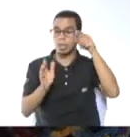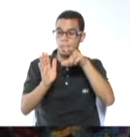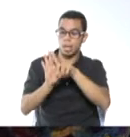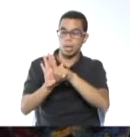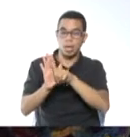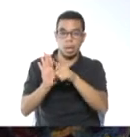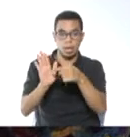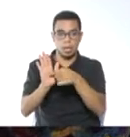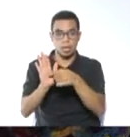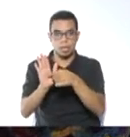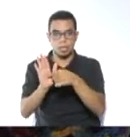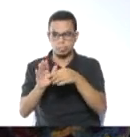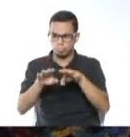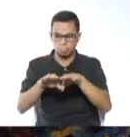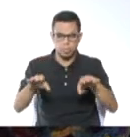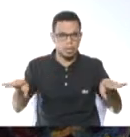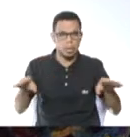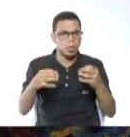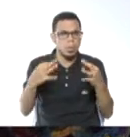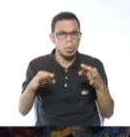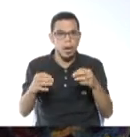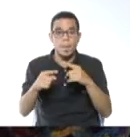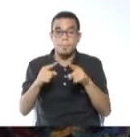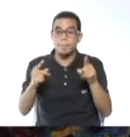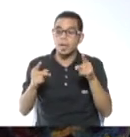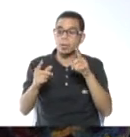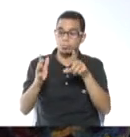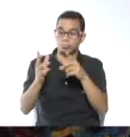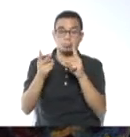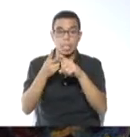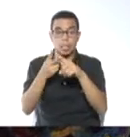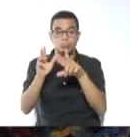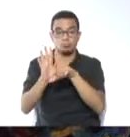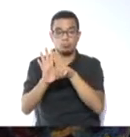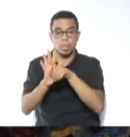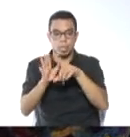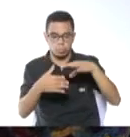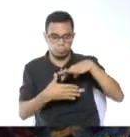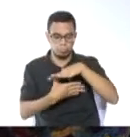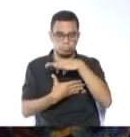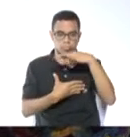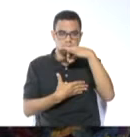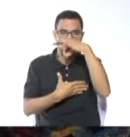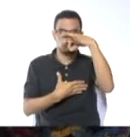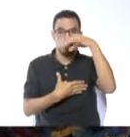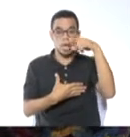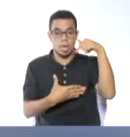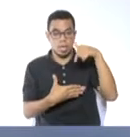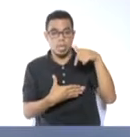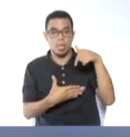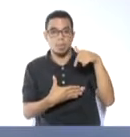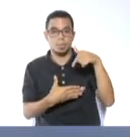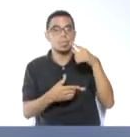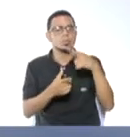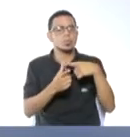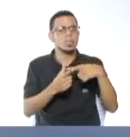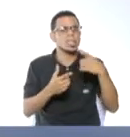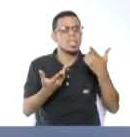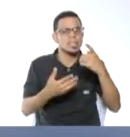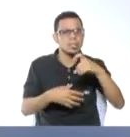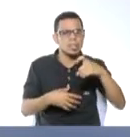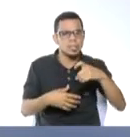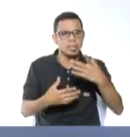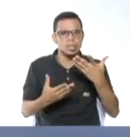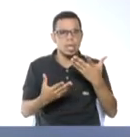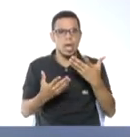terrenales, pero están las leyes espirituales. Entonces, ¿en qué nos educan y qué necesitamos seguir fortaleciendo? Y por eso